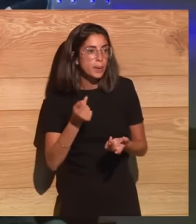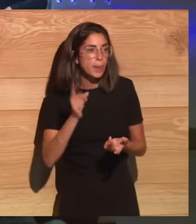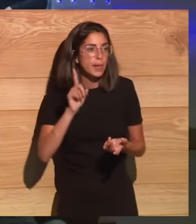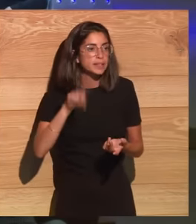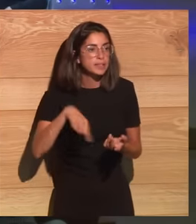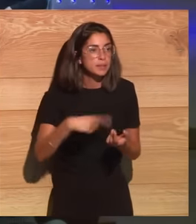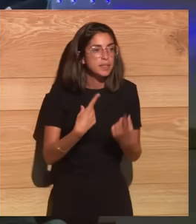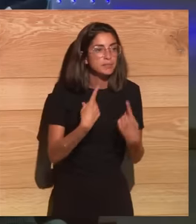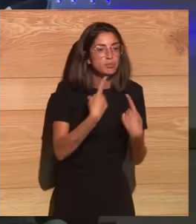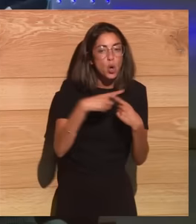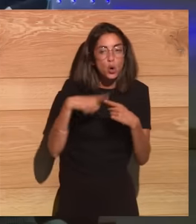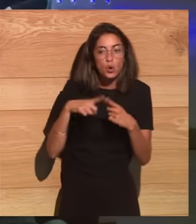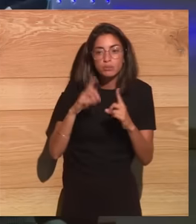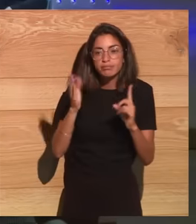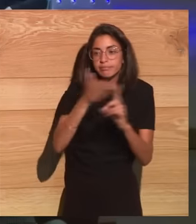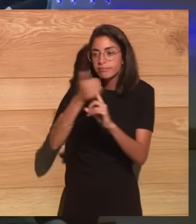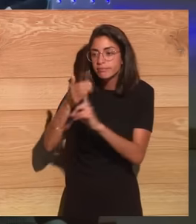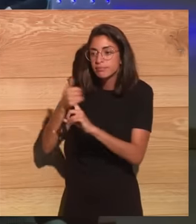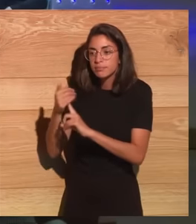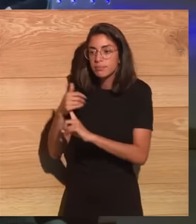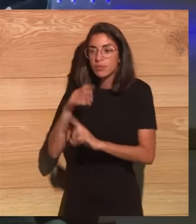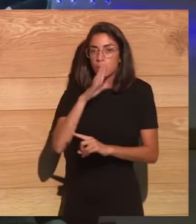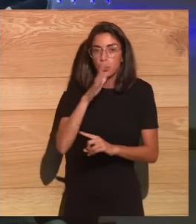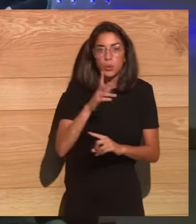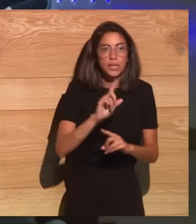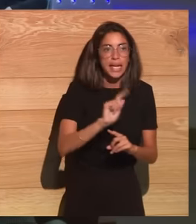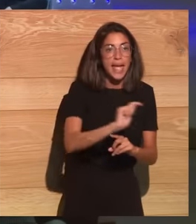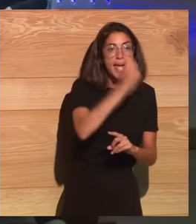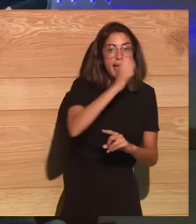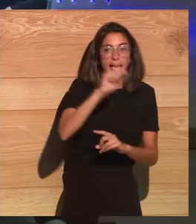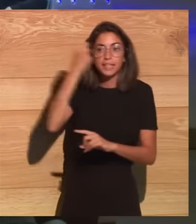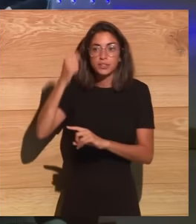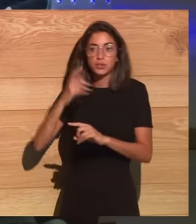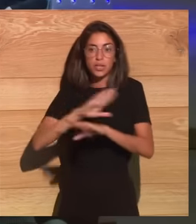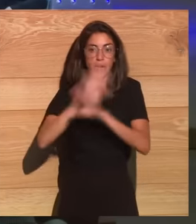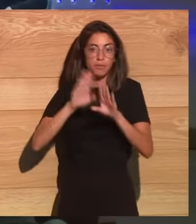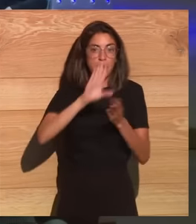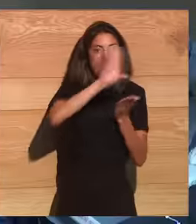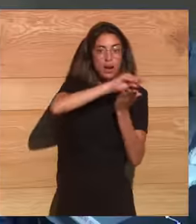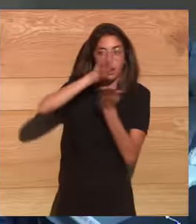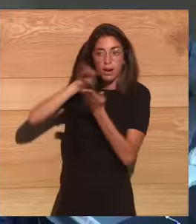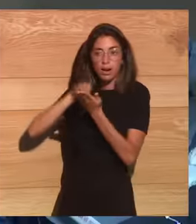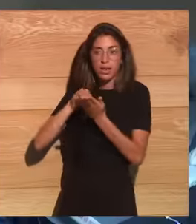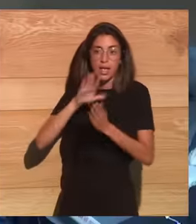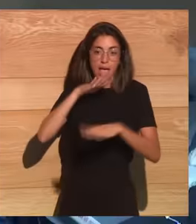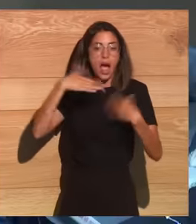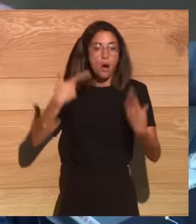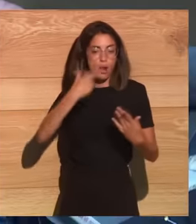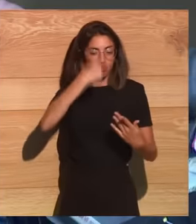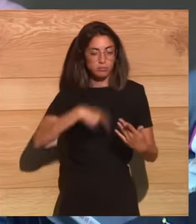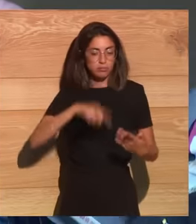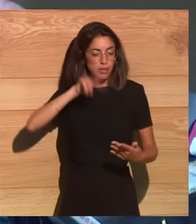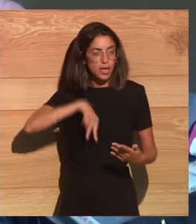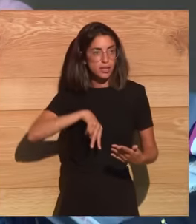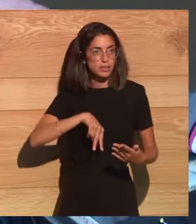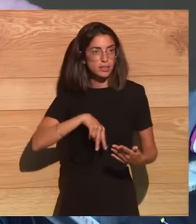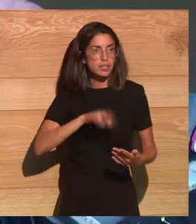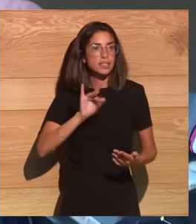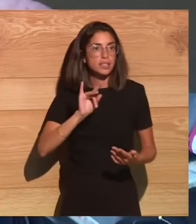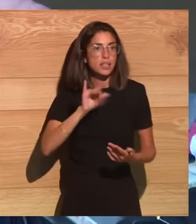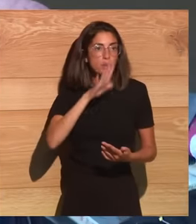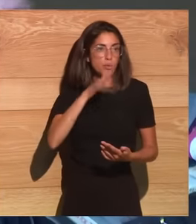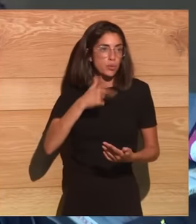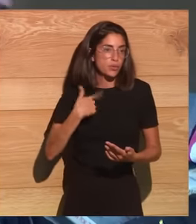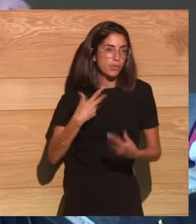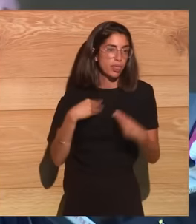encontrar los hitos que conformaron de alguna manera lo que eres ahora. Sí, porque me lo paso bien,